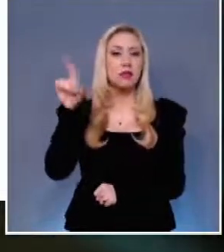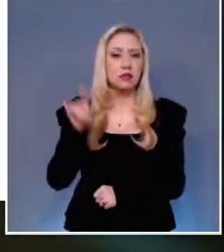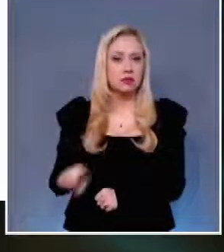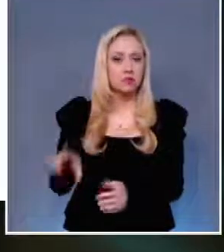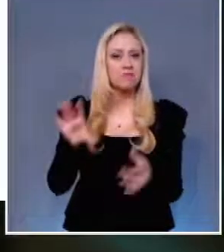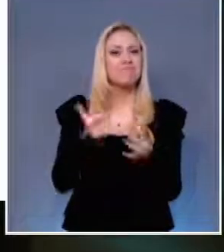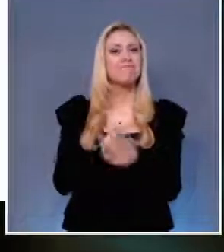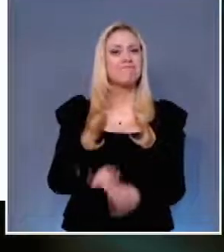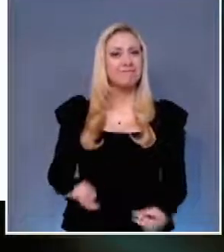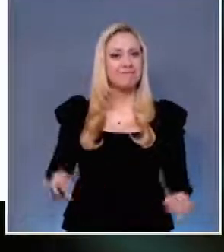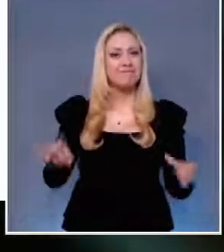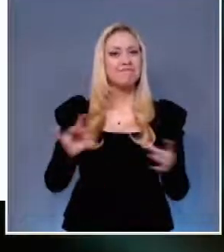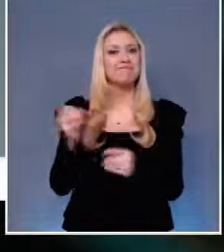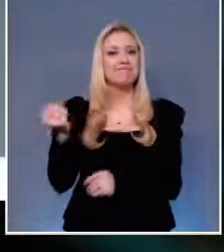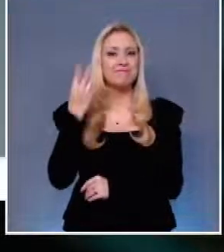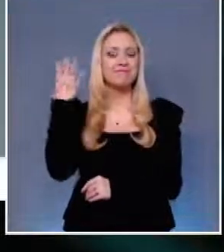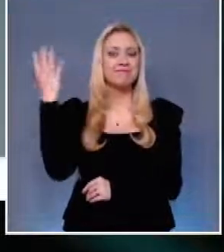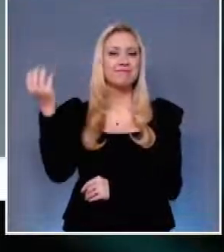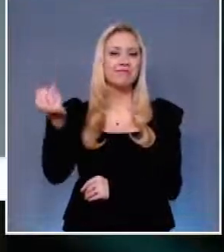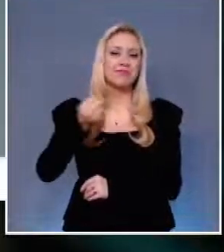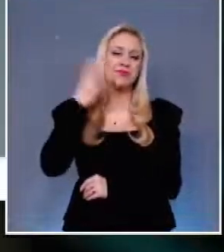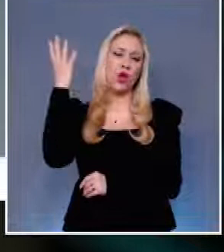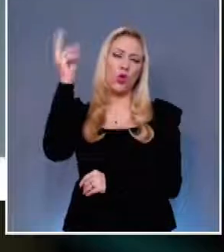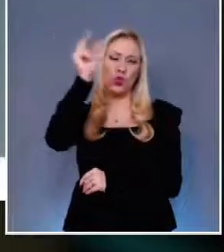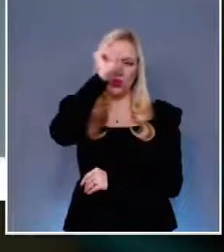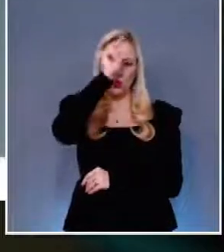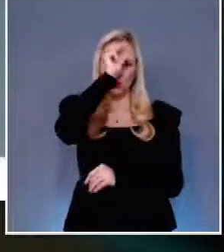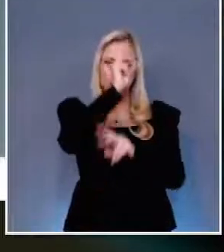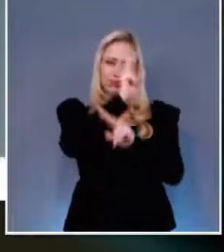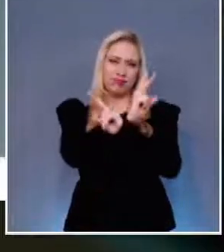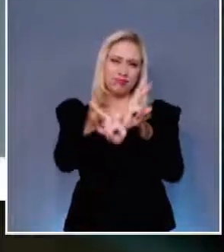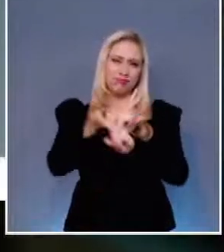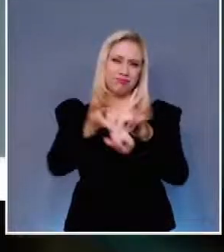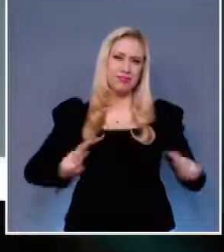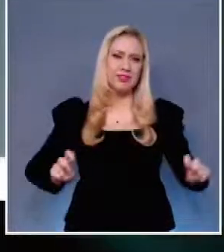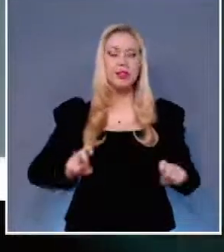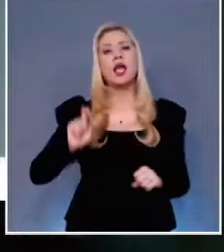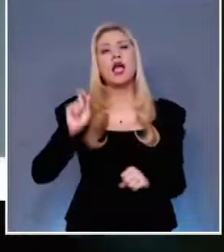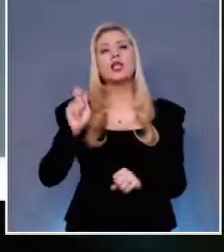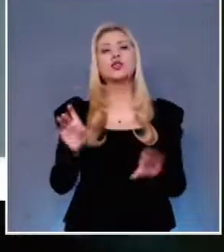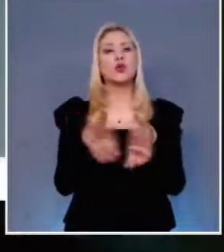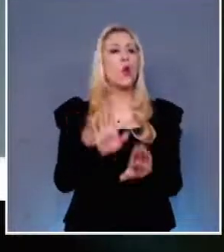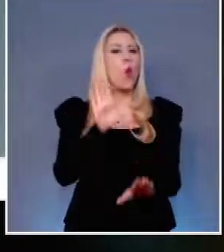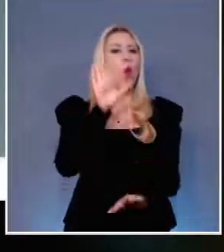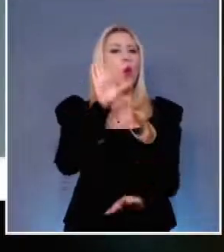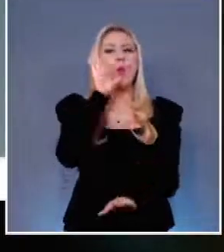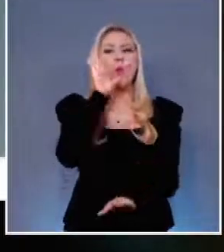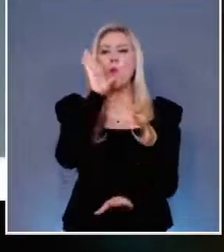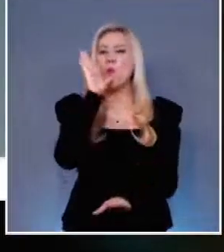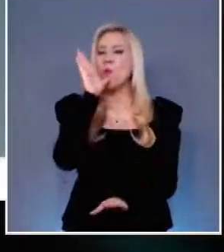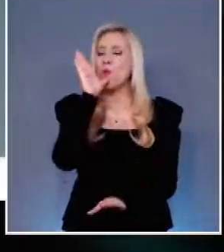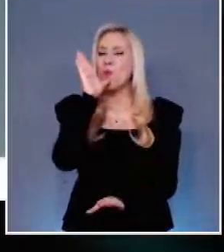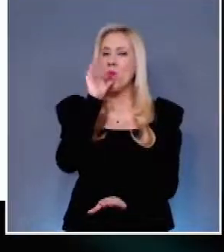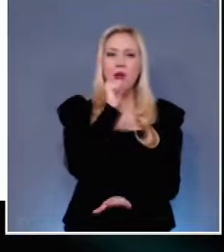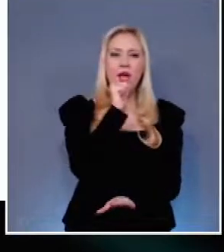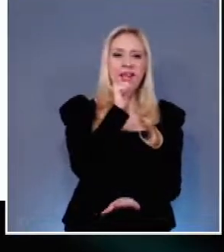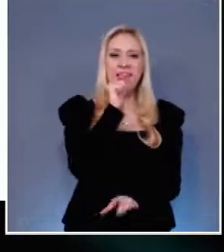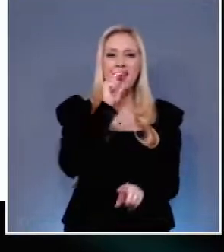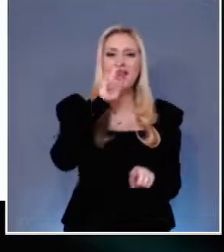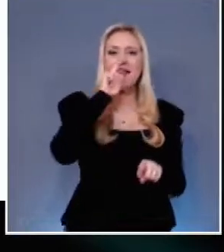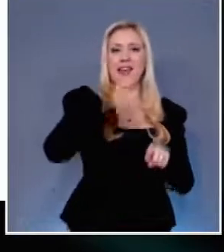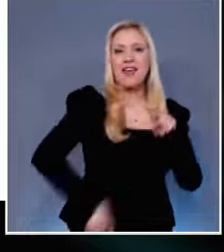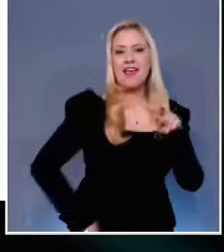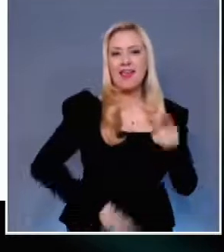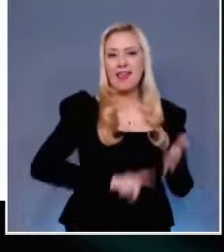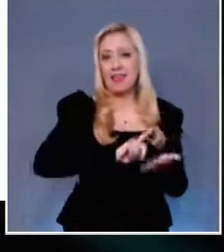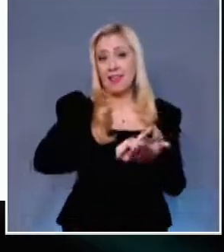su conferencia magistral, el principio de inatacabilidad en materia de transparencia. La